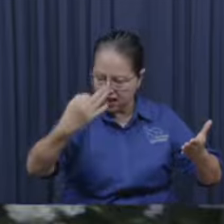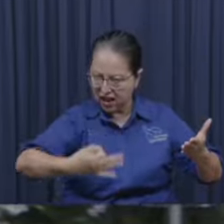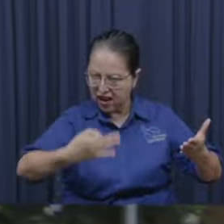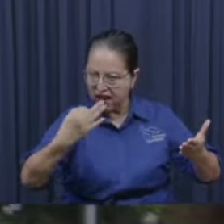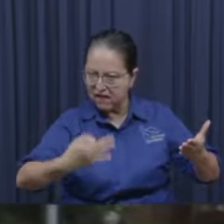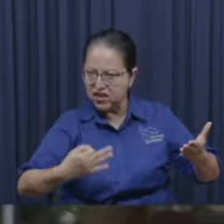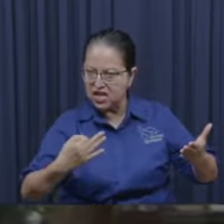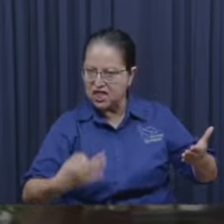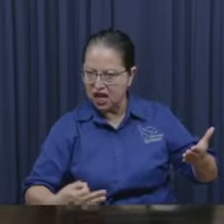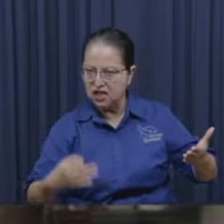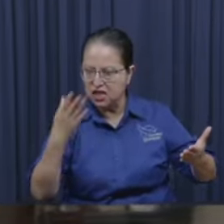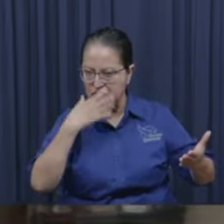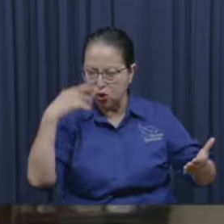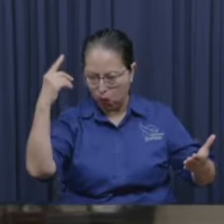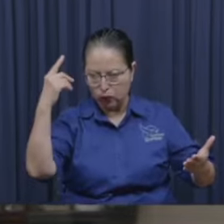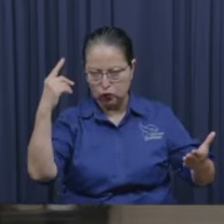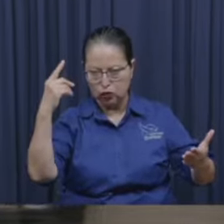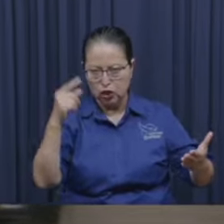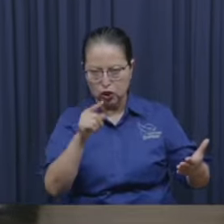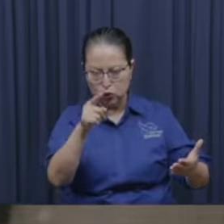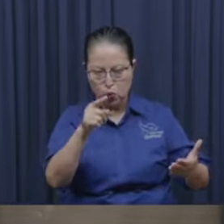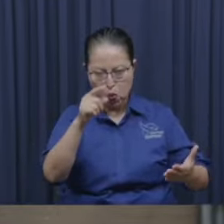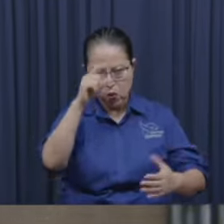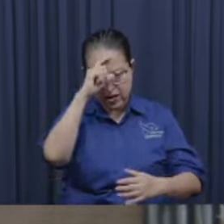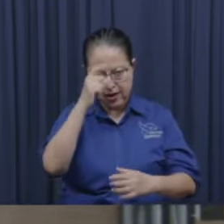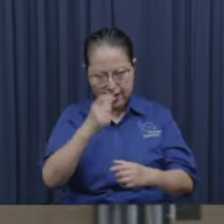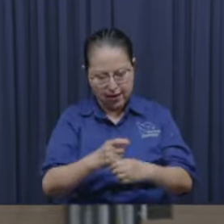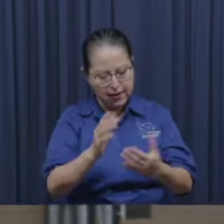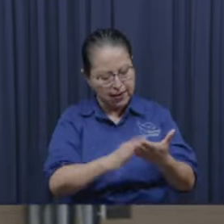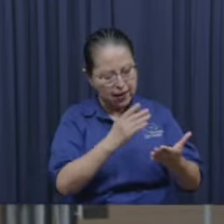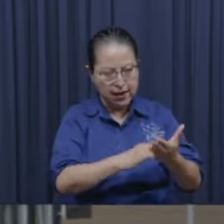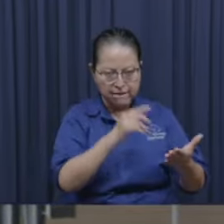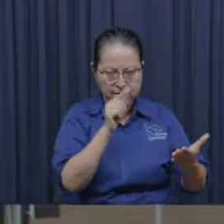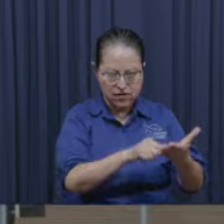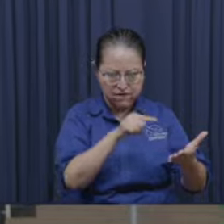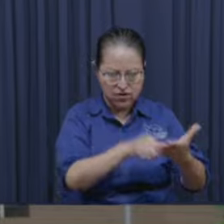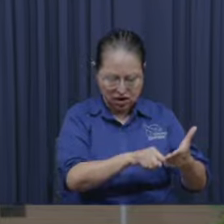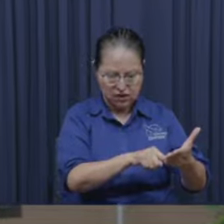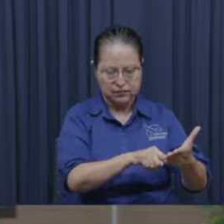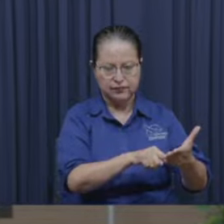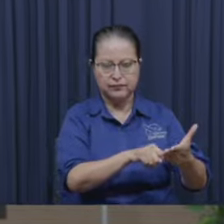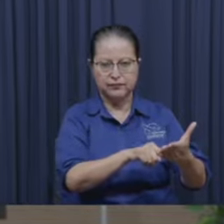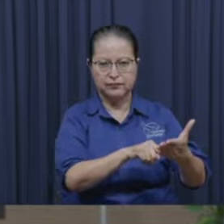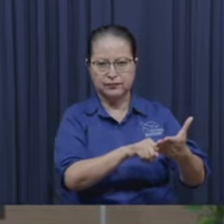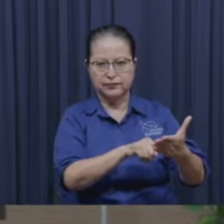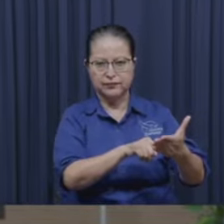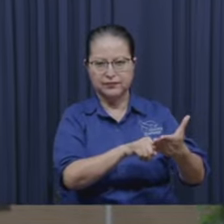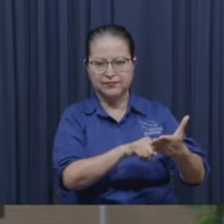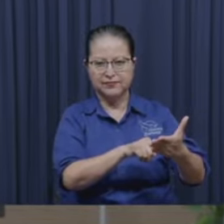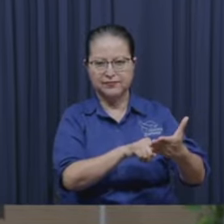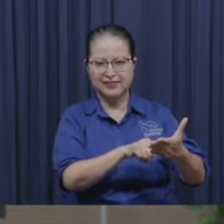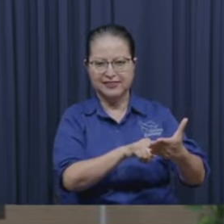los cassetes pero la Biblia Ahí está claro entonces Pablo hermano